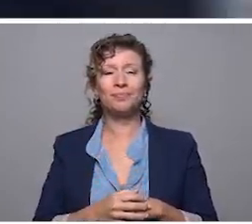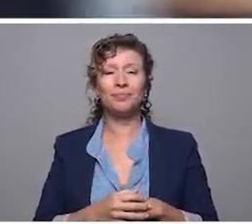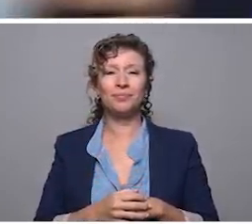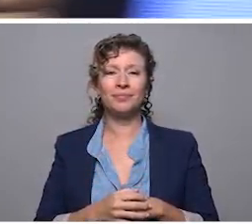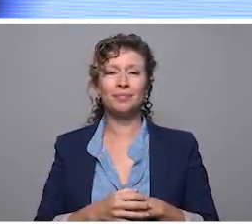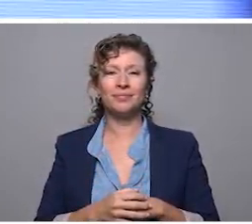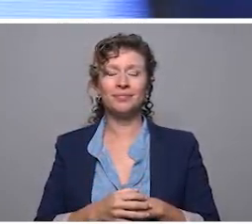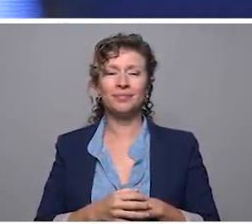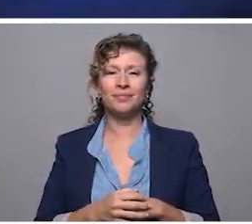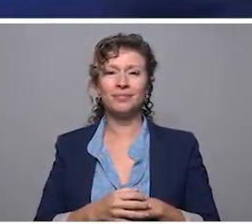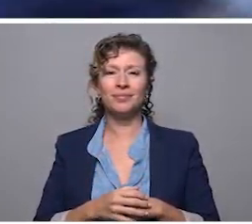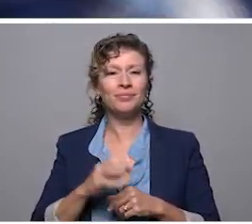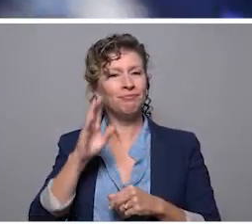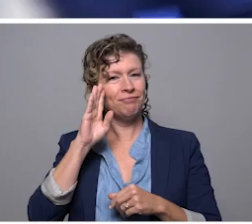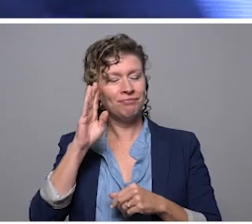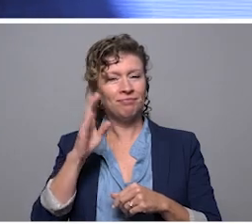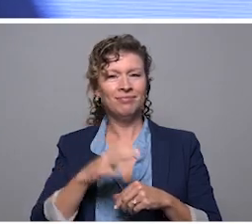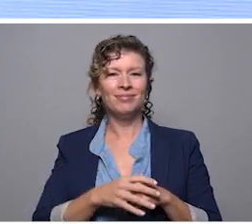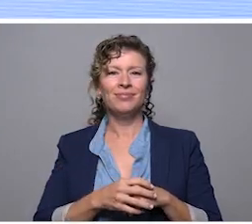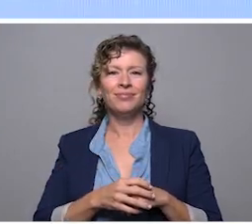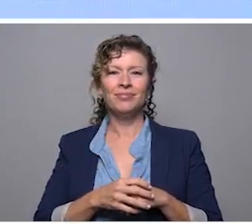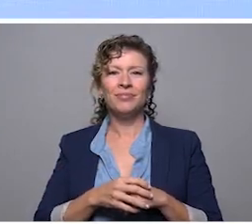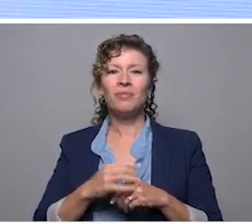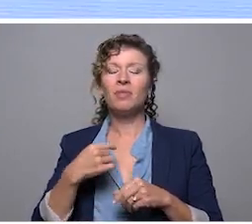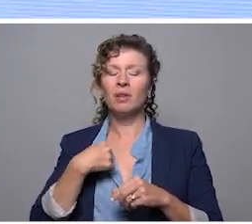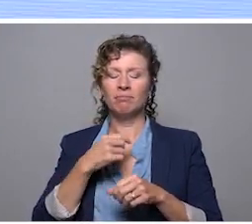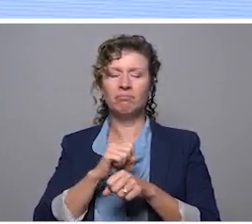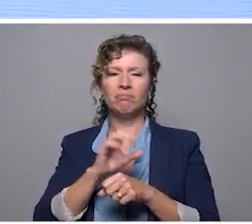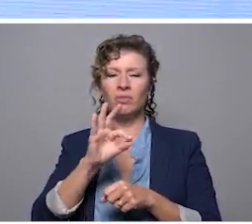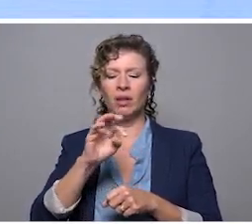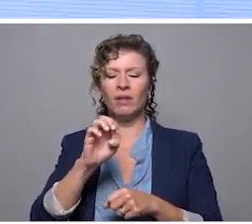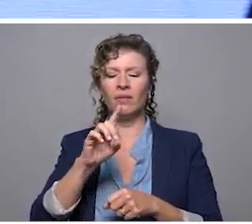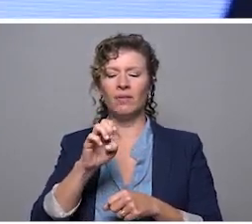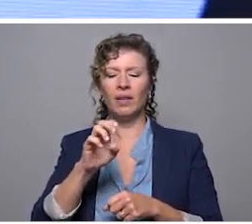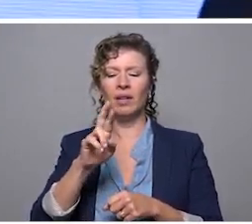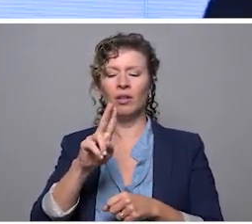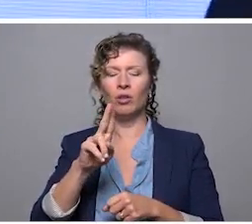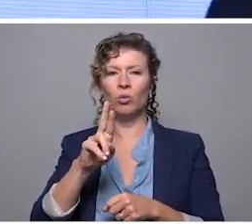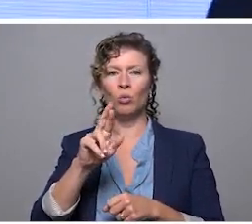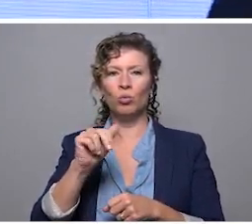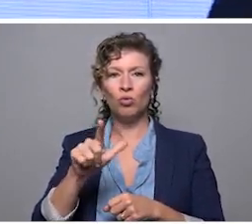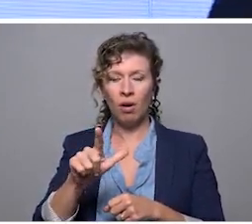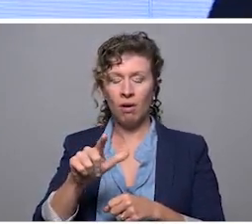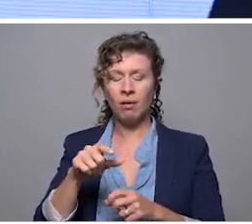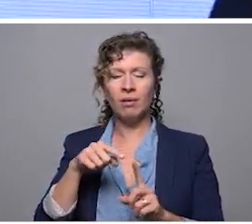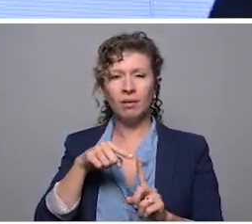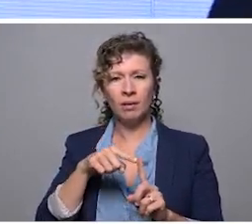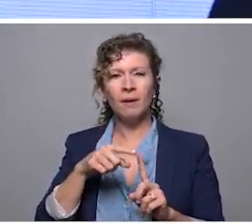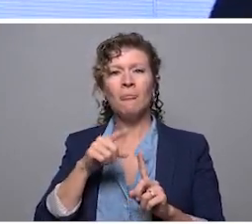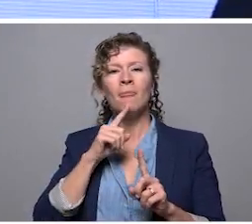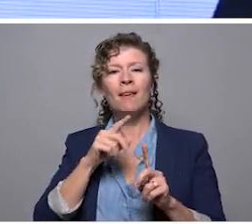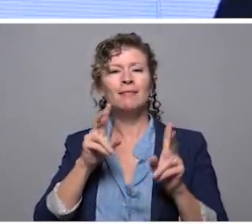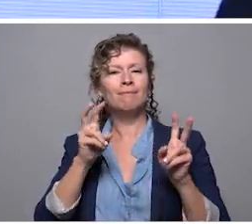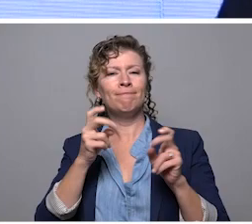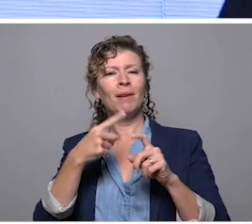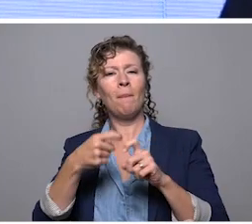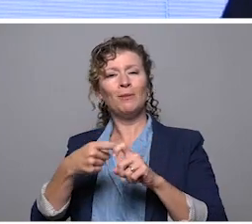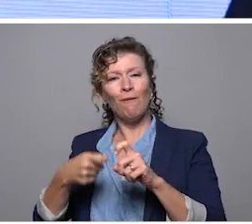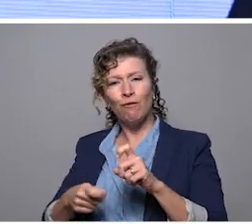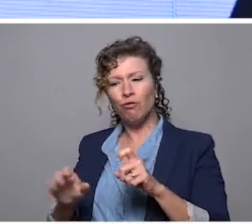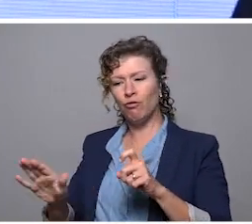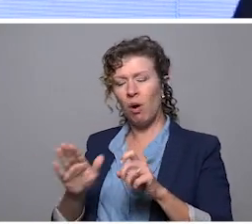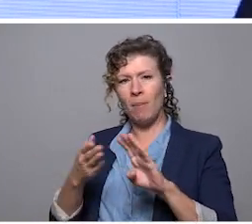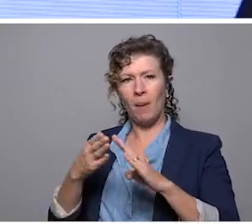otra lógica feder rural es una expresión que emerge de las comunidades creemos que la comunidad es el actor